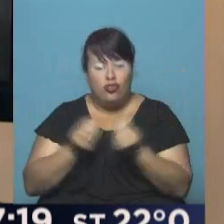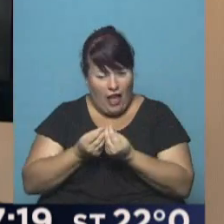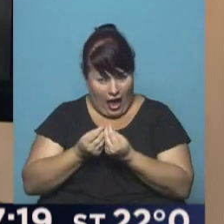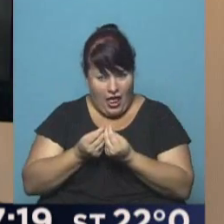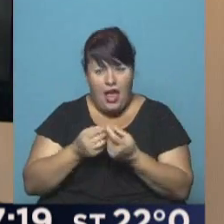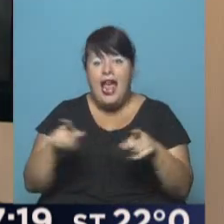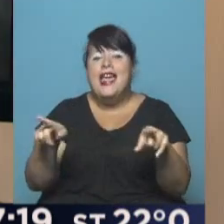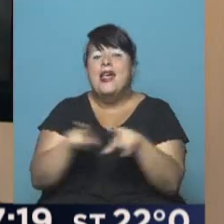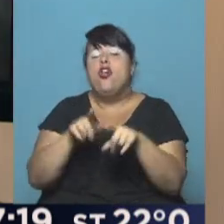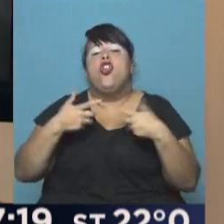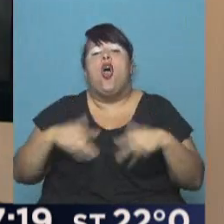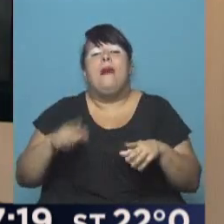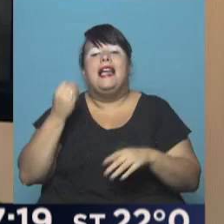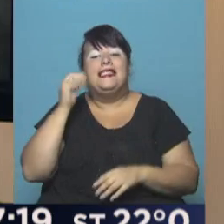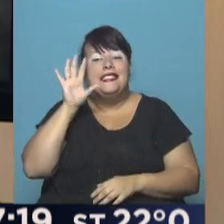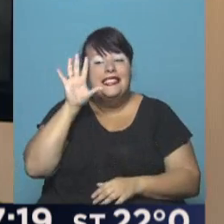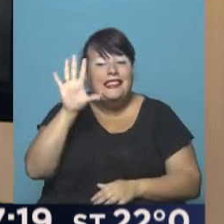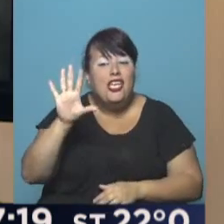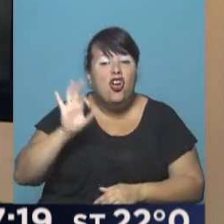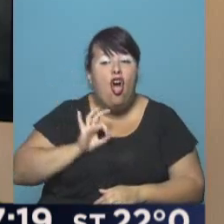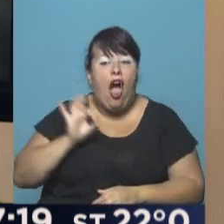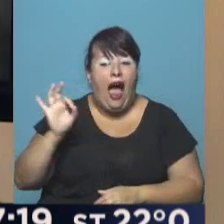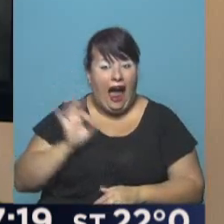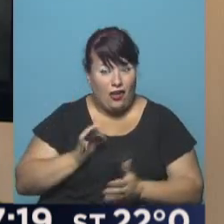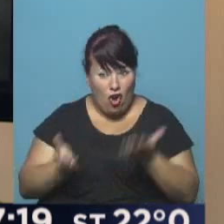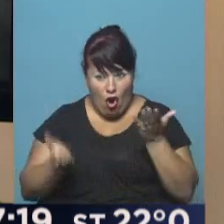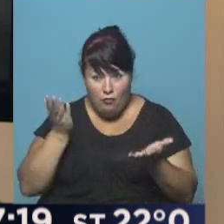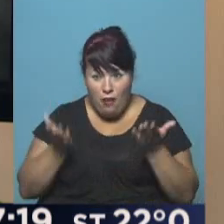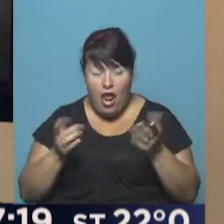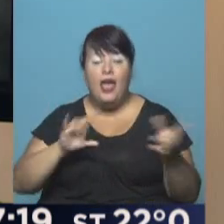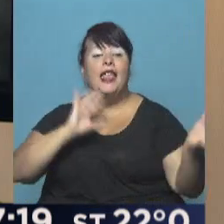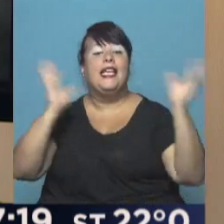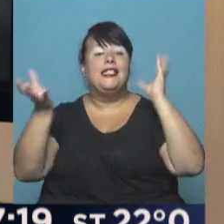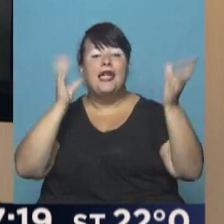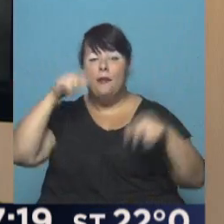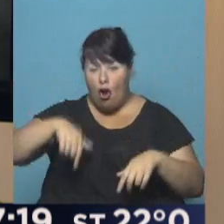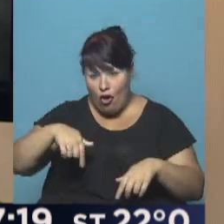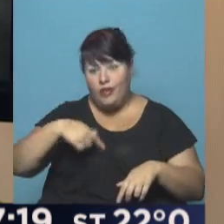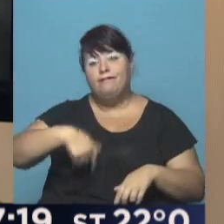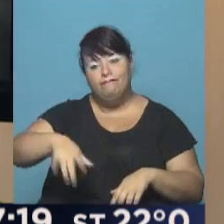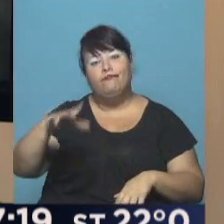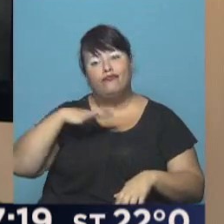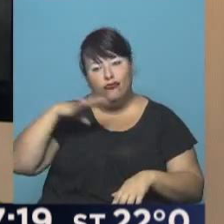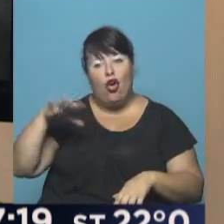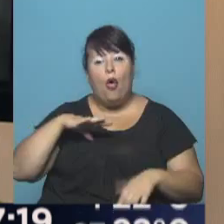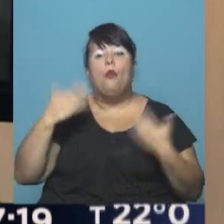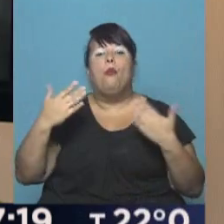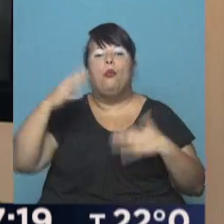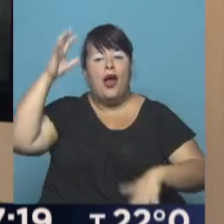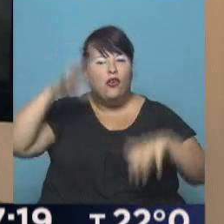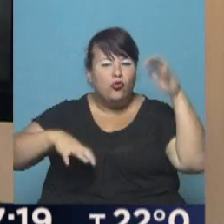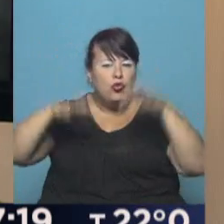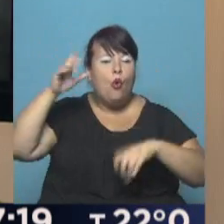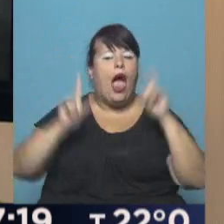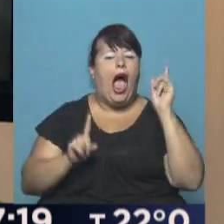que sería lo normal para 5 años. Y el pronóstico para hoy está indicando que todavía hay probabilidad de